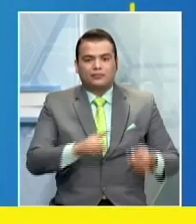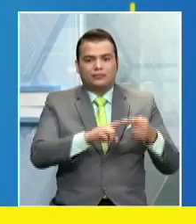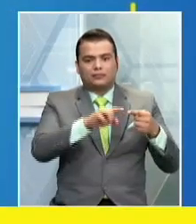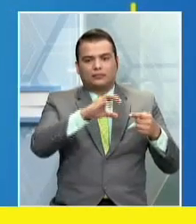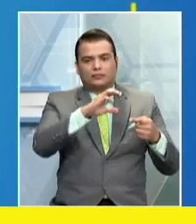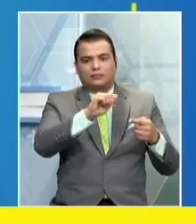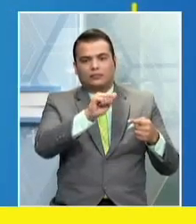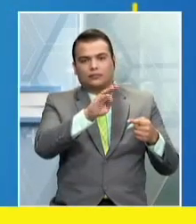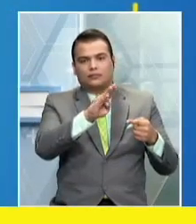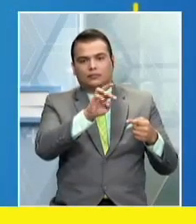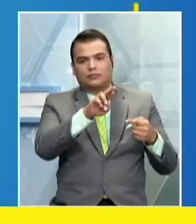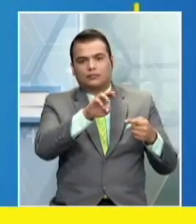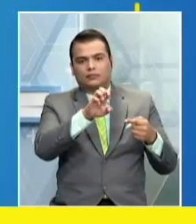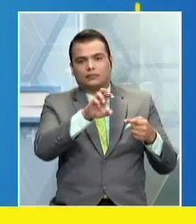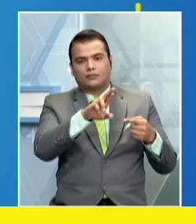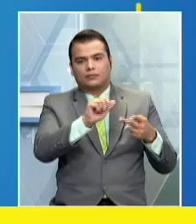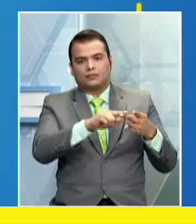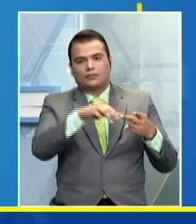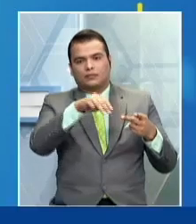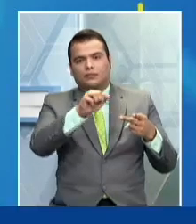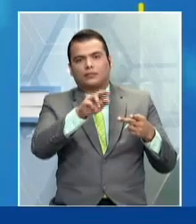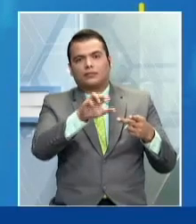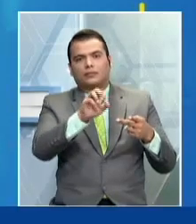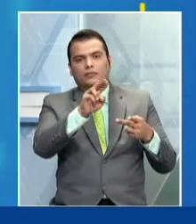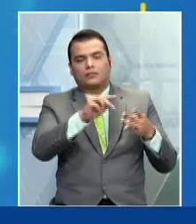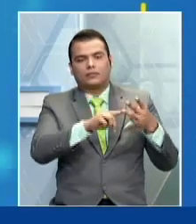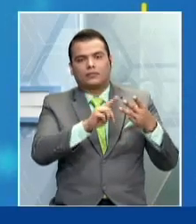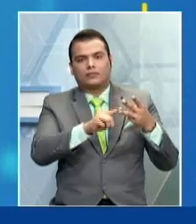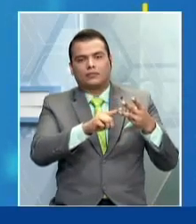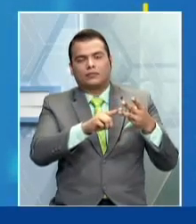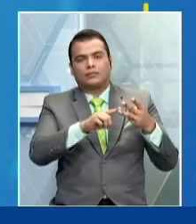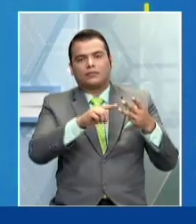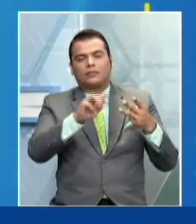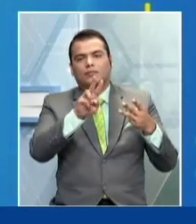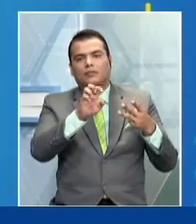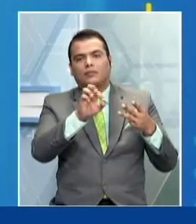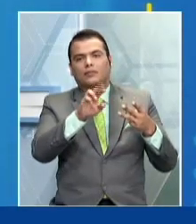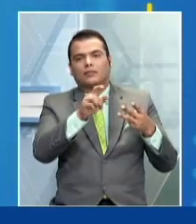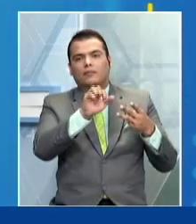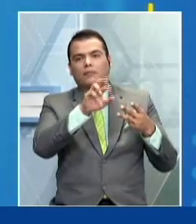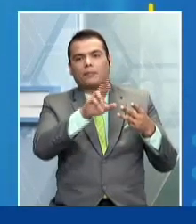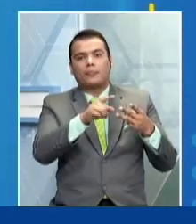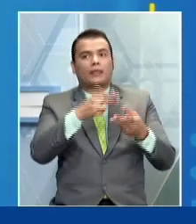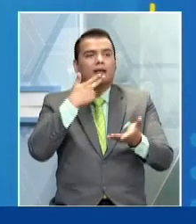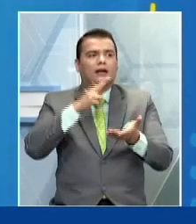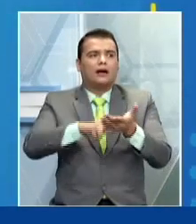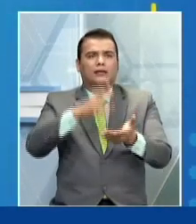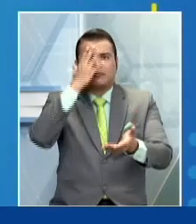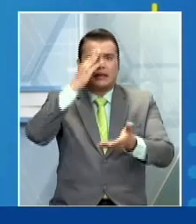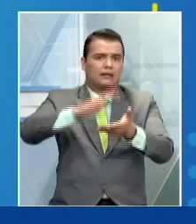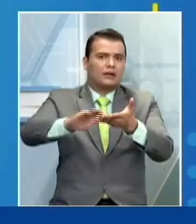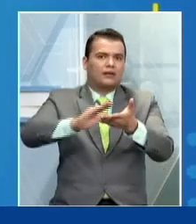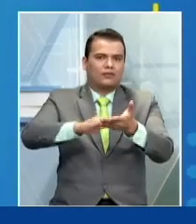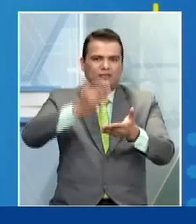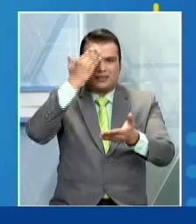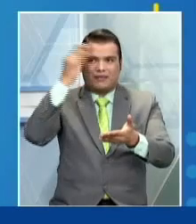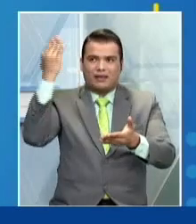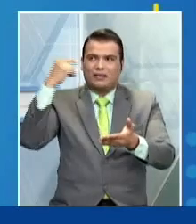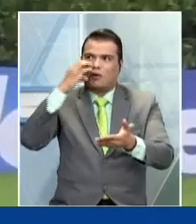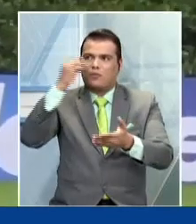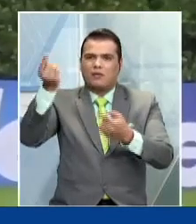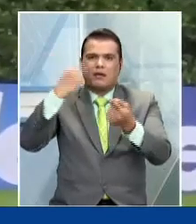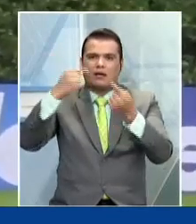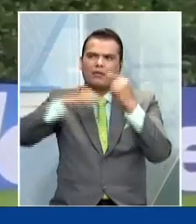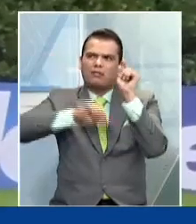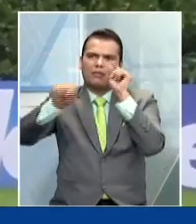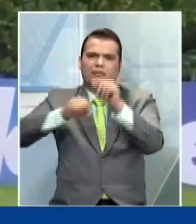Jesús Cabrera, Marlon Torres y Dubán Vergara en las que ofrecen excusas por el video en el que insultaron a Teófilo Gutiérrez y que ocasionó la suspensión de dos fechas,